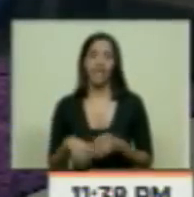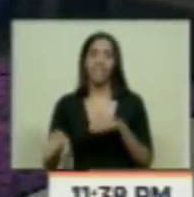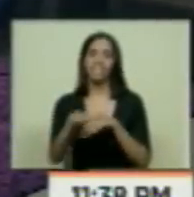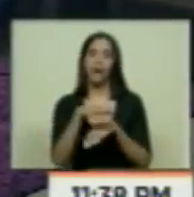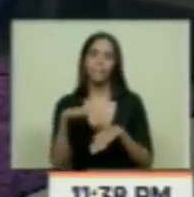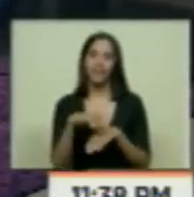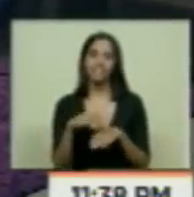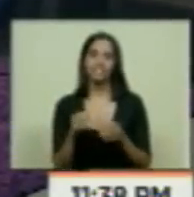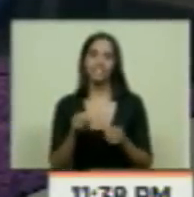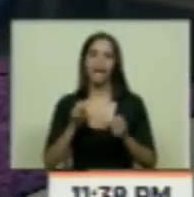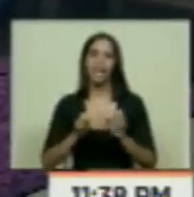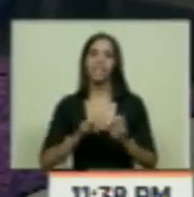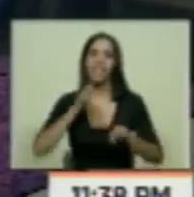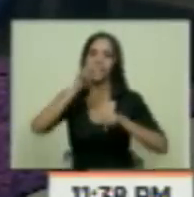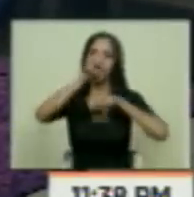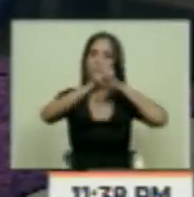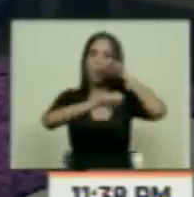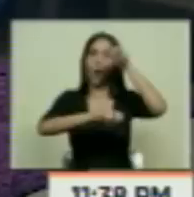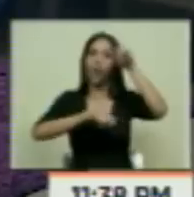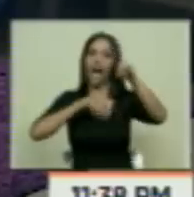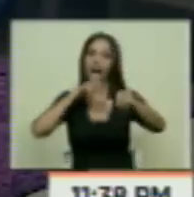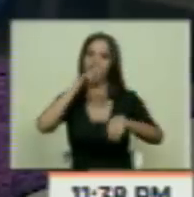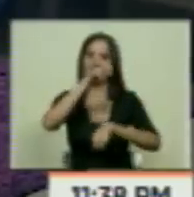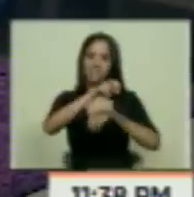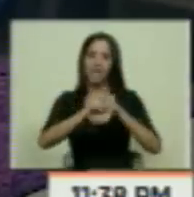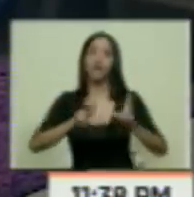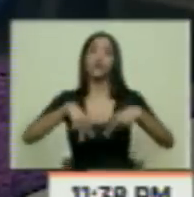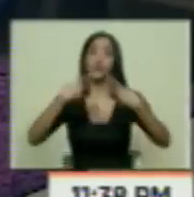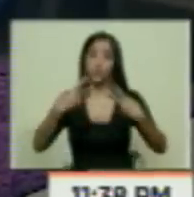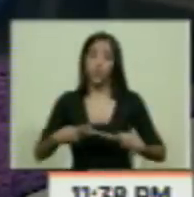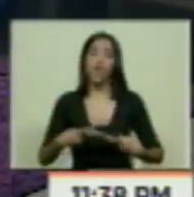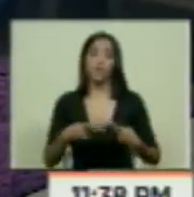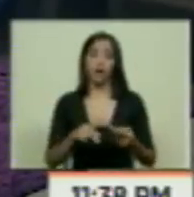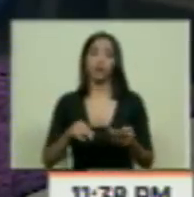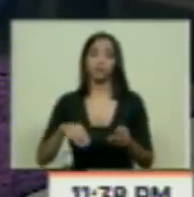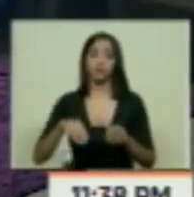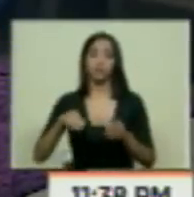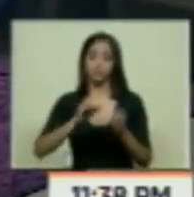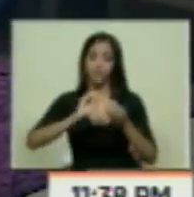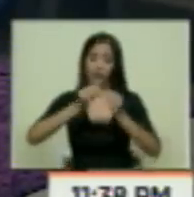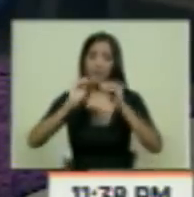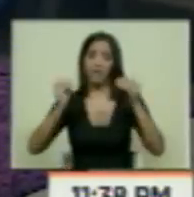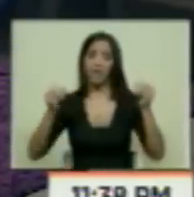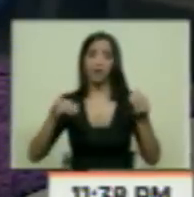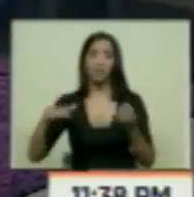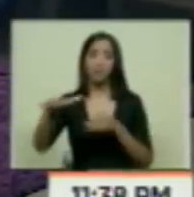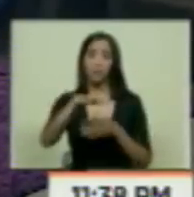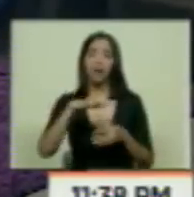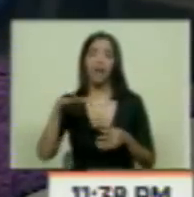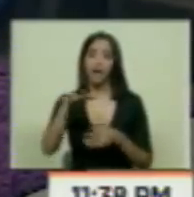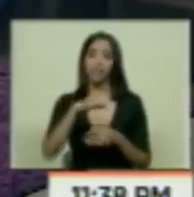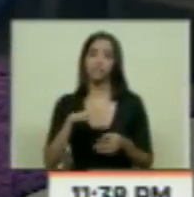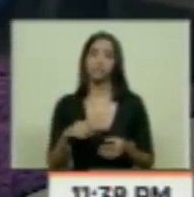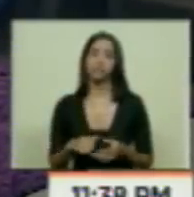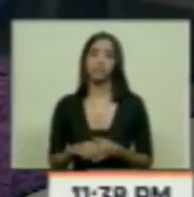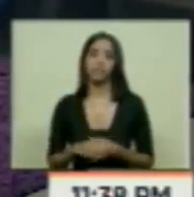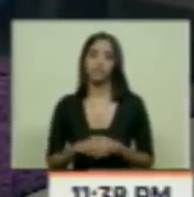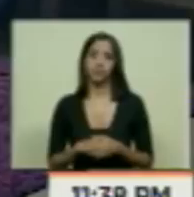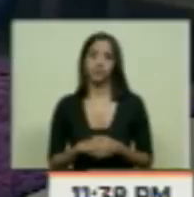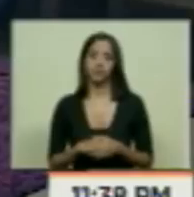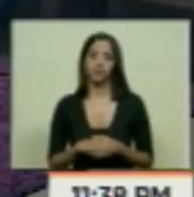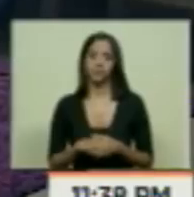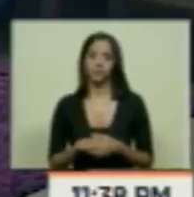de Bimbolandia. Lo están haciendo nuevamente. ¿Ah, sí? Sí, ¿la sí? Tuna. No, la plaza, la que queda ahí en... ¿Y? ¿Cómo que se llama esa